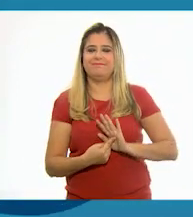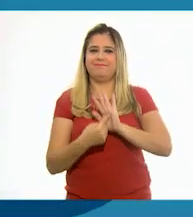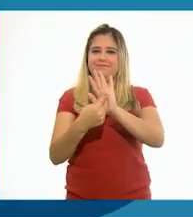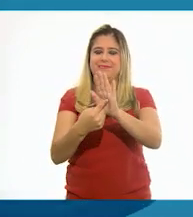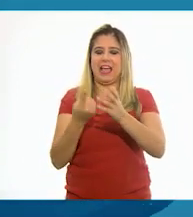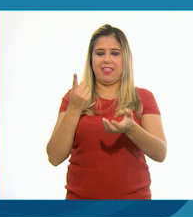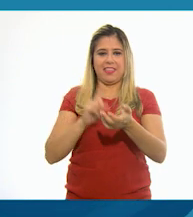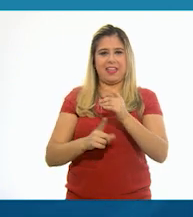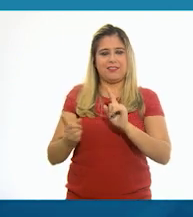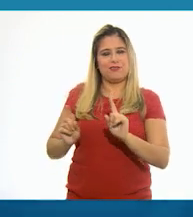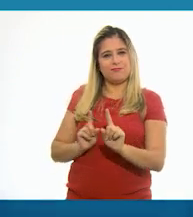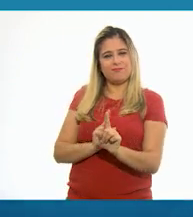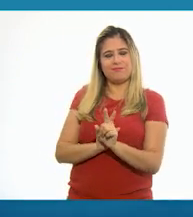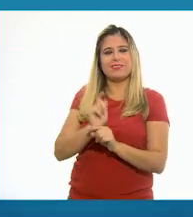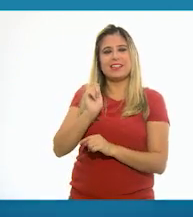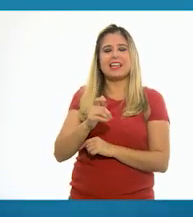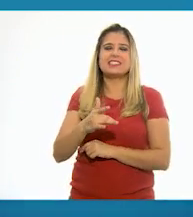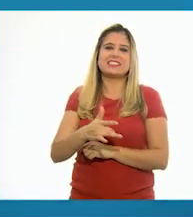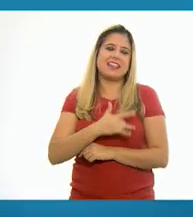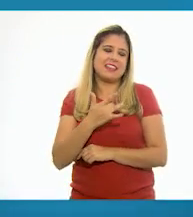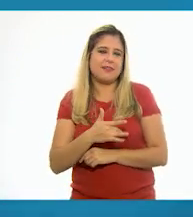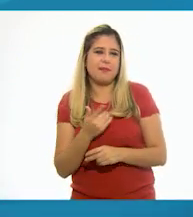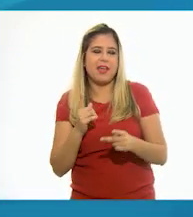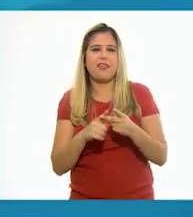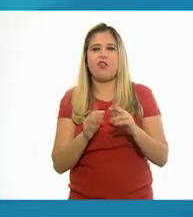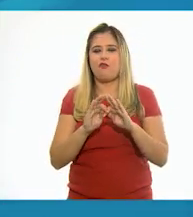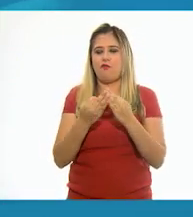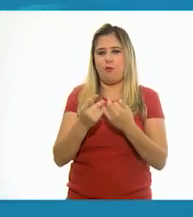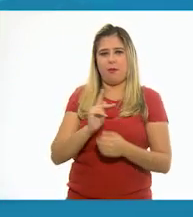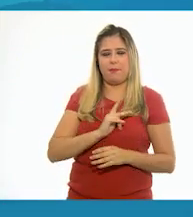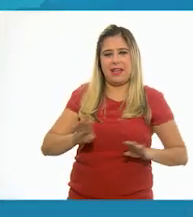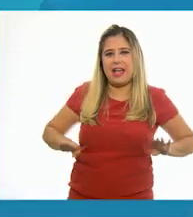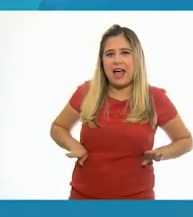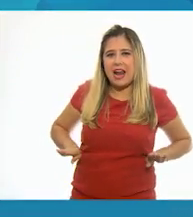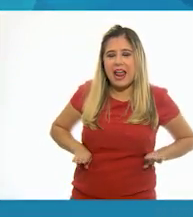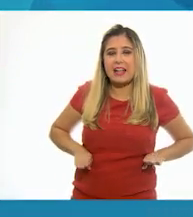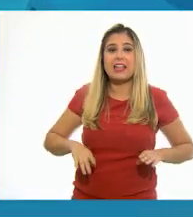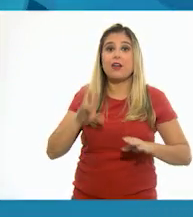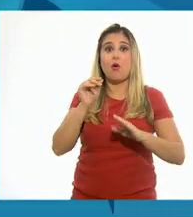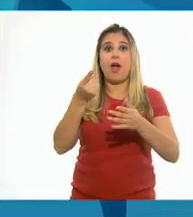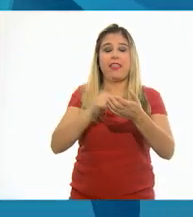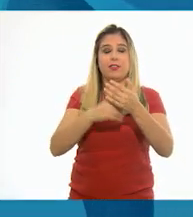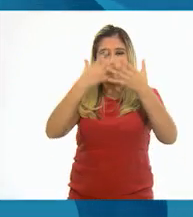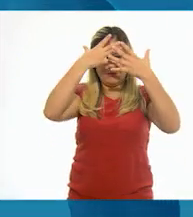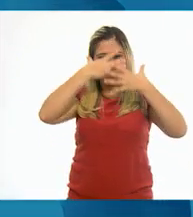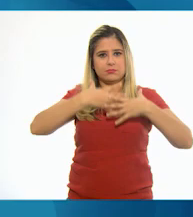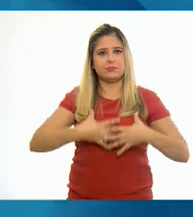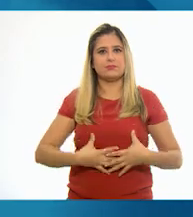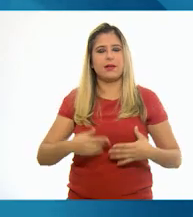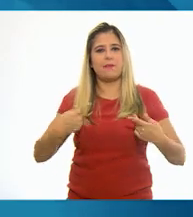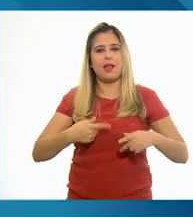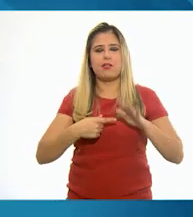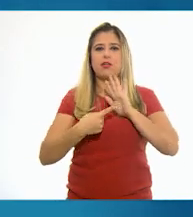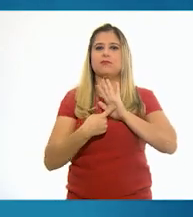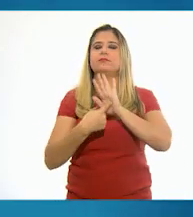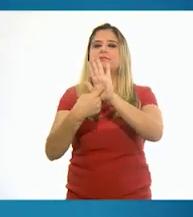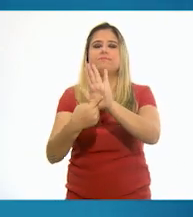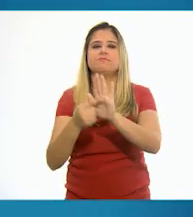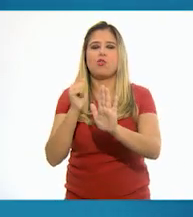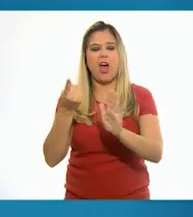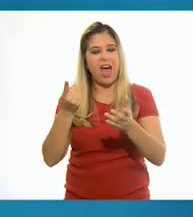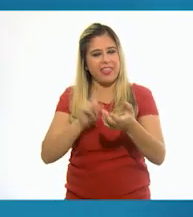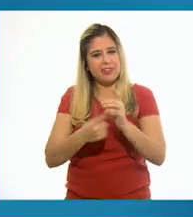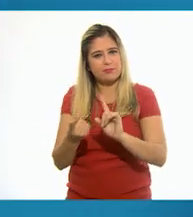dentro, refiriéndonos a sus sentimientos y su forma de ser, y no a la cubierta, que en este caso sería el aspecto físico de las